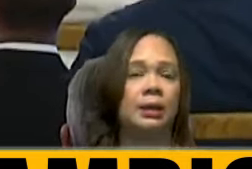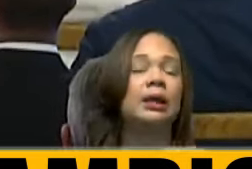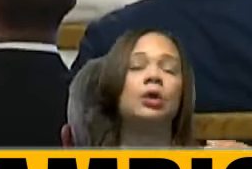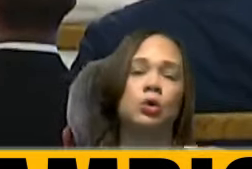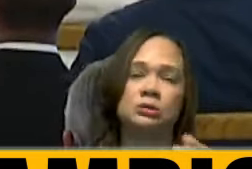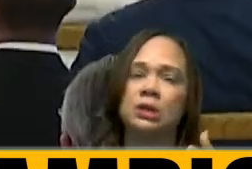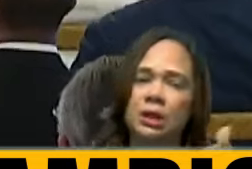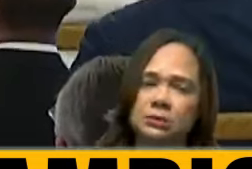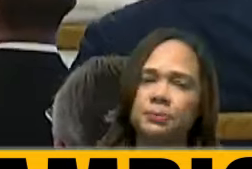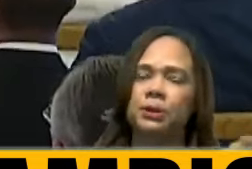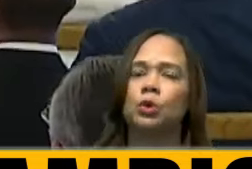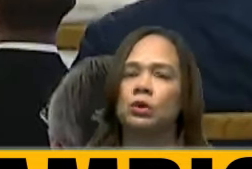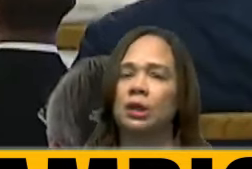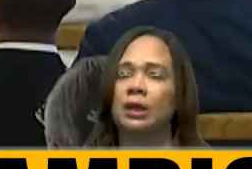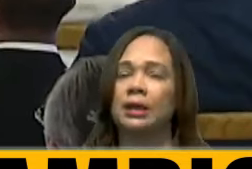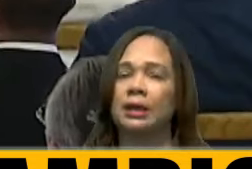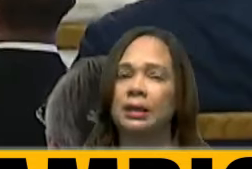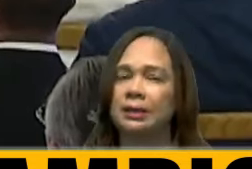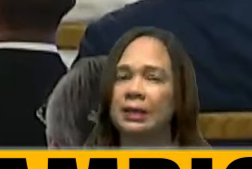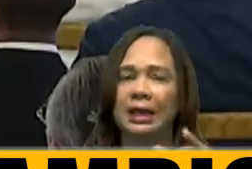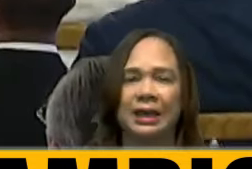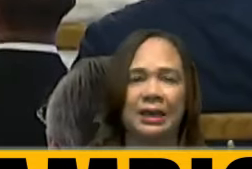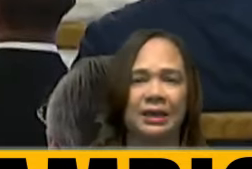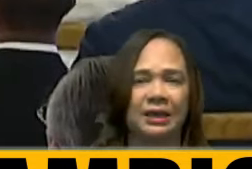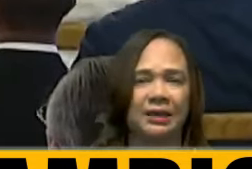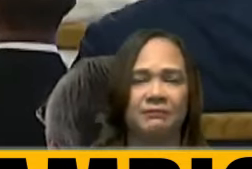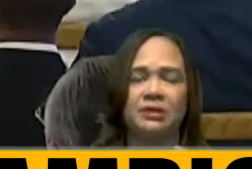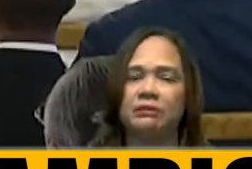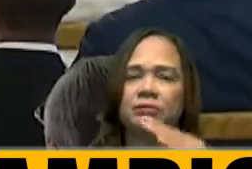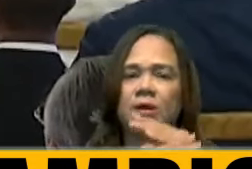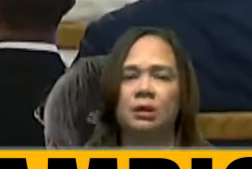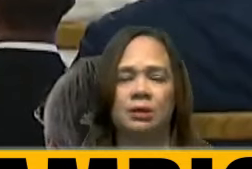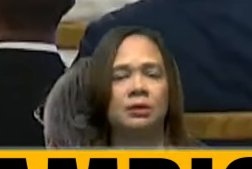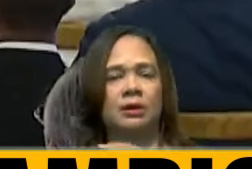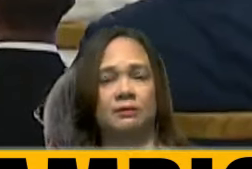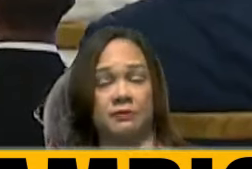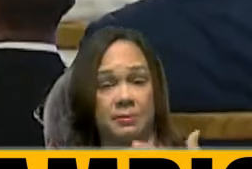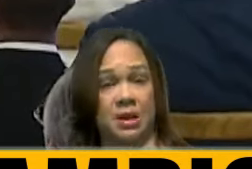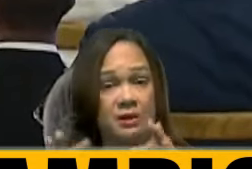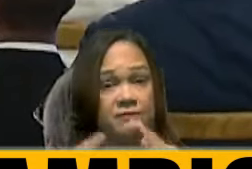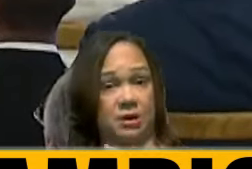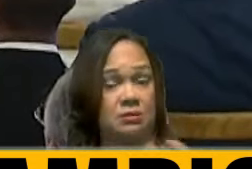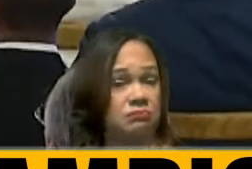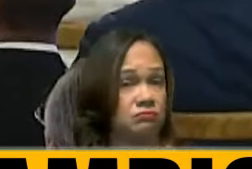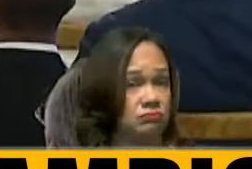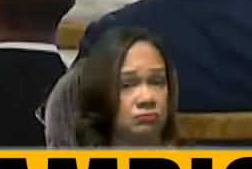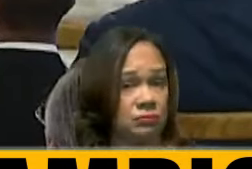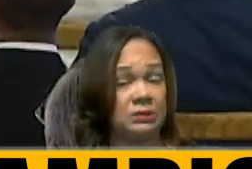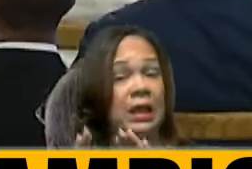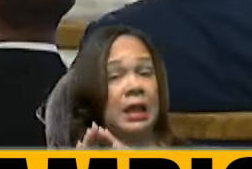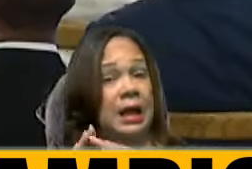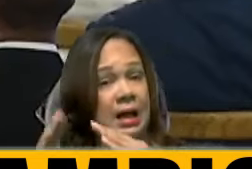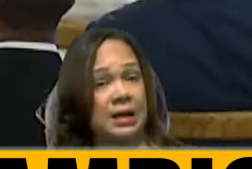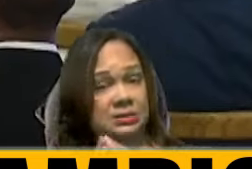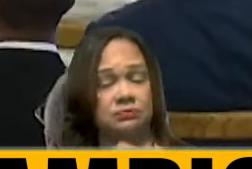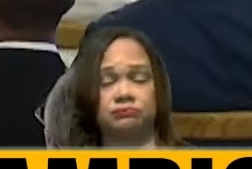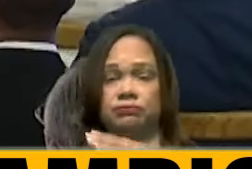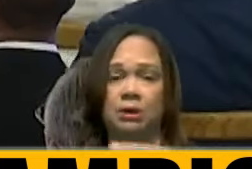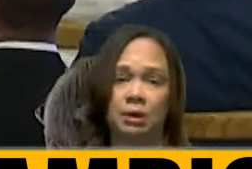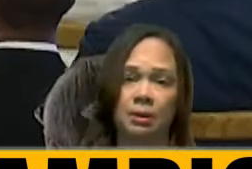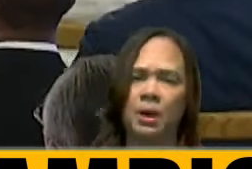edificación al mibet Por lo cual proyectos como convivienda y familia feliz que tienen un componente puramente habitacional tiene todo el